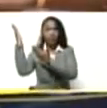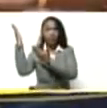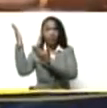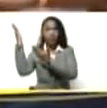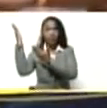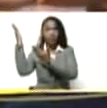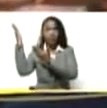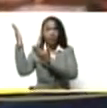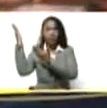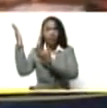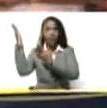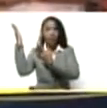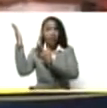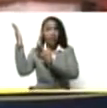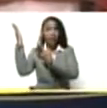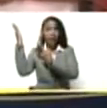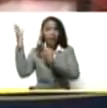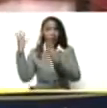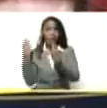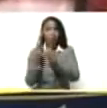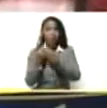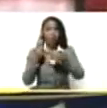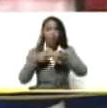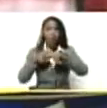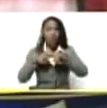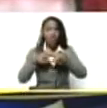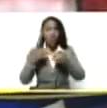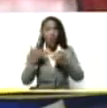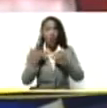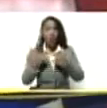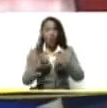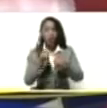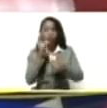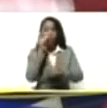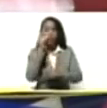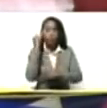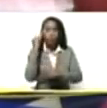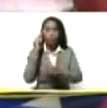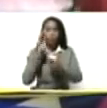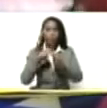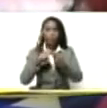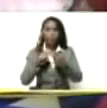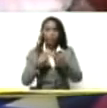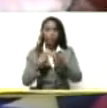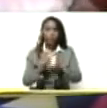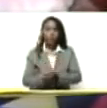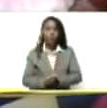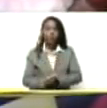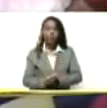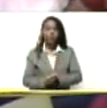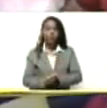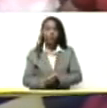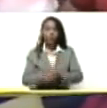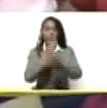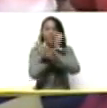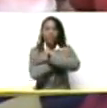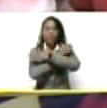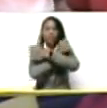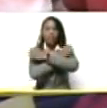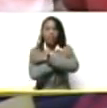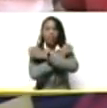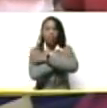para que ustedes vean lo complejo qué es la política que nadie se